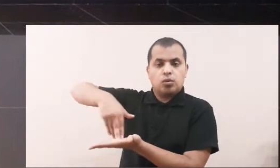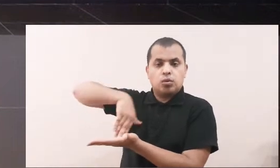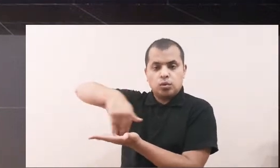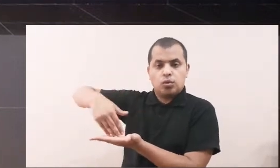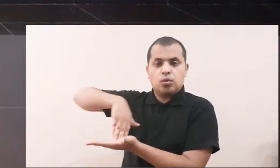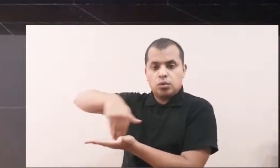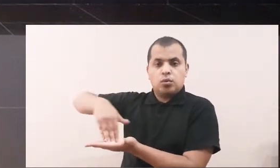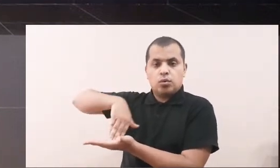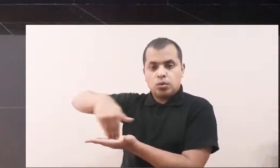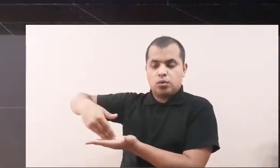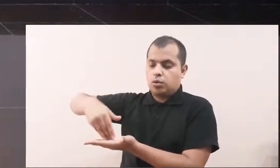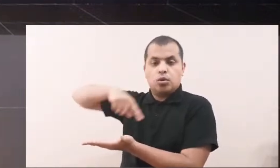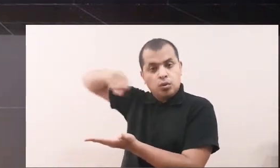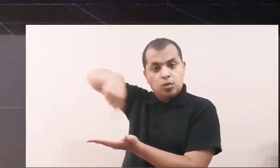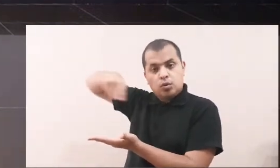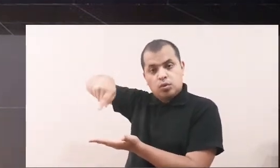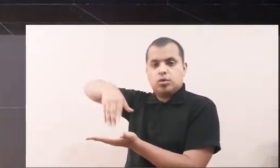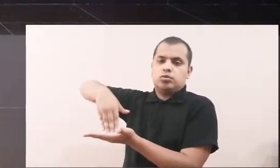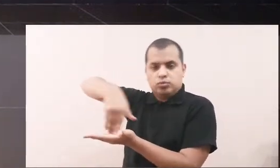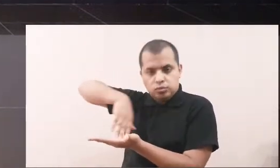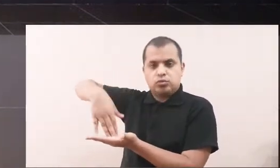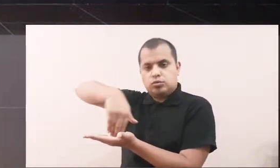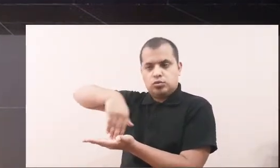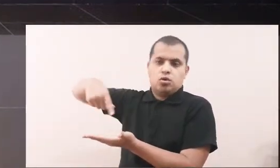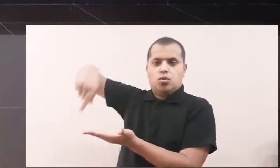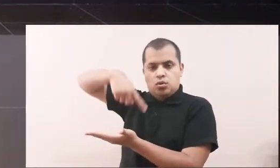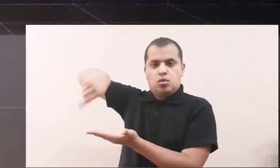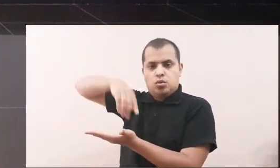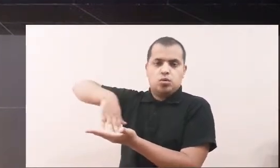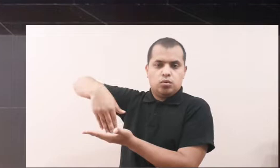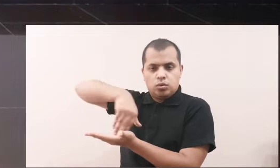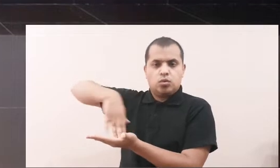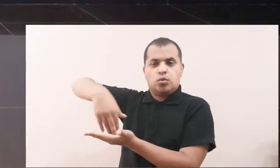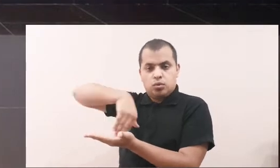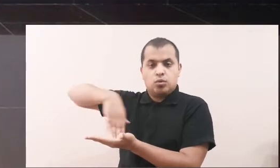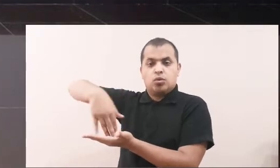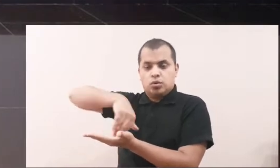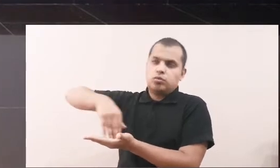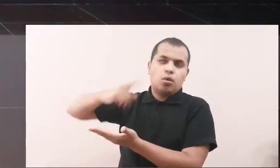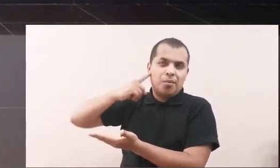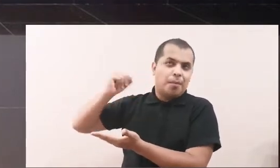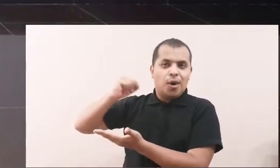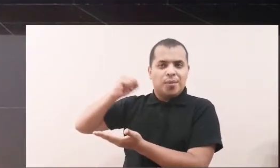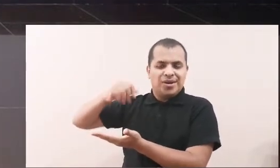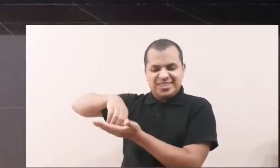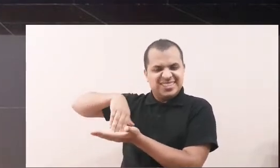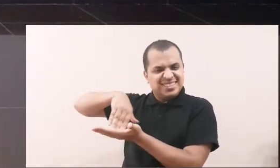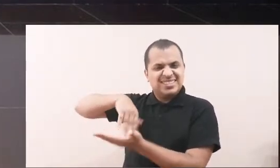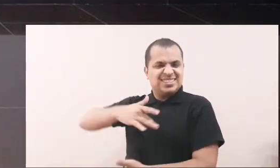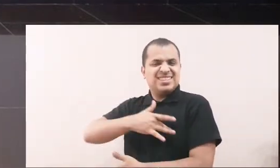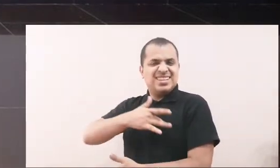con el talón a un lado y círculo al otro lado. Ahí están los conejitos, ya he sentido como 5